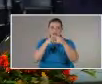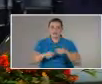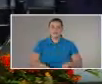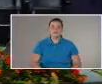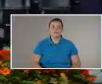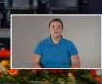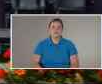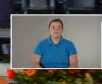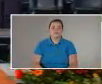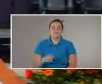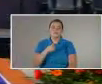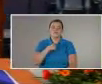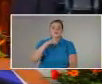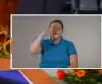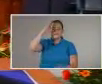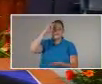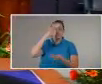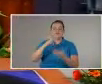Yo creo que sí,